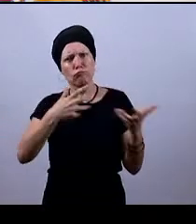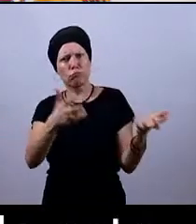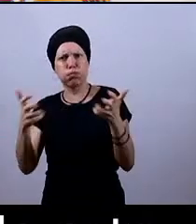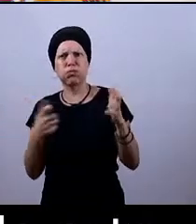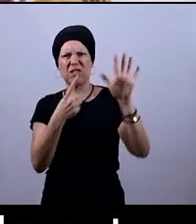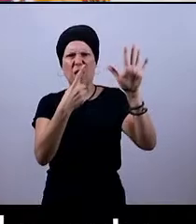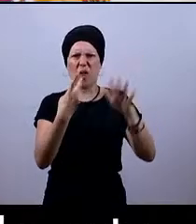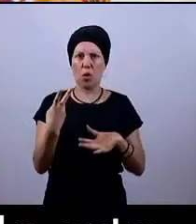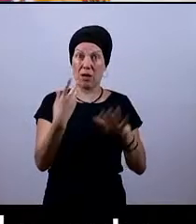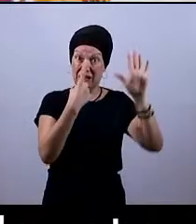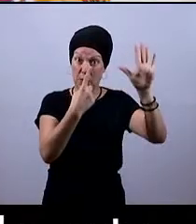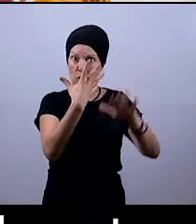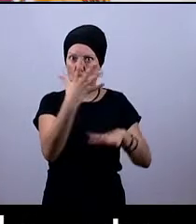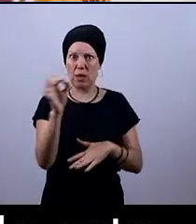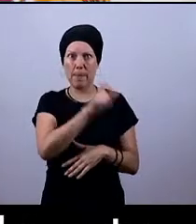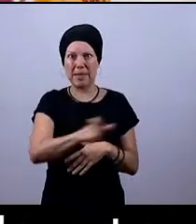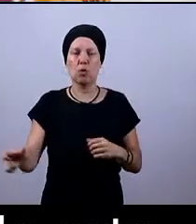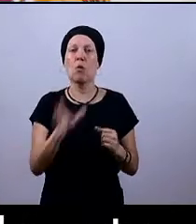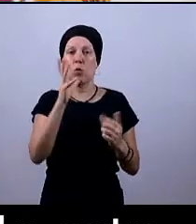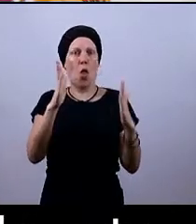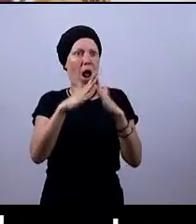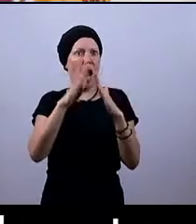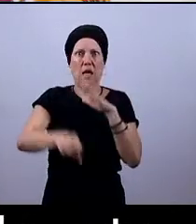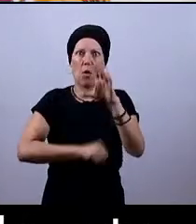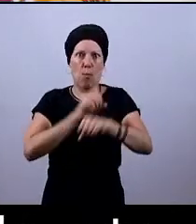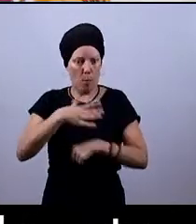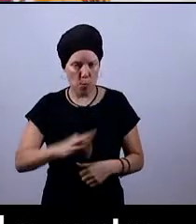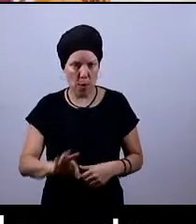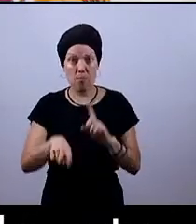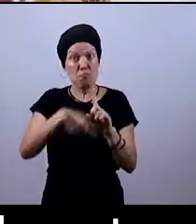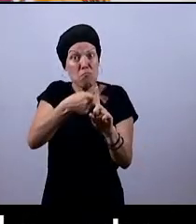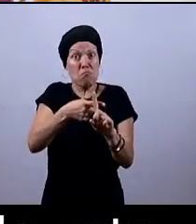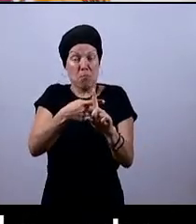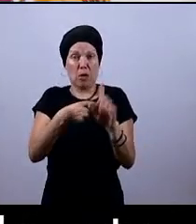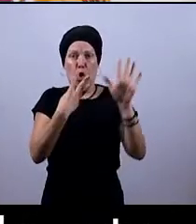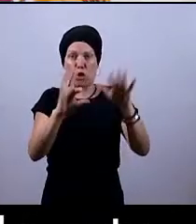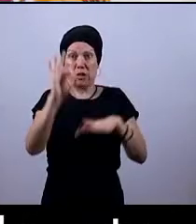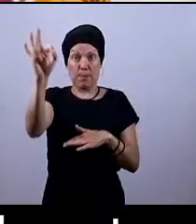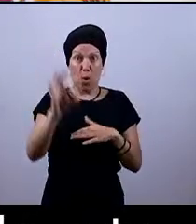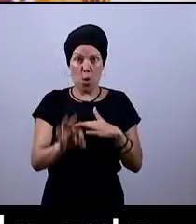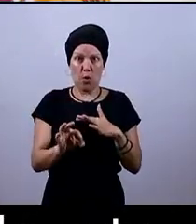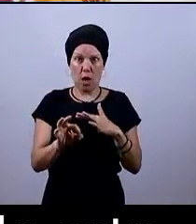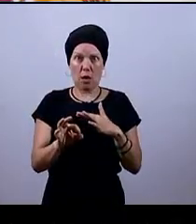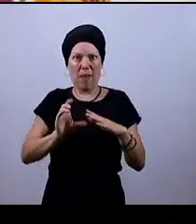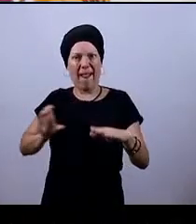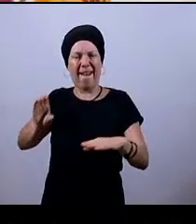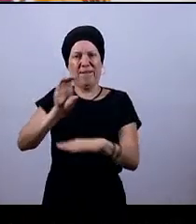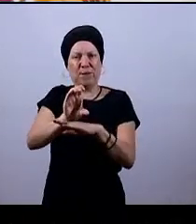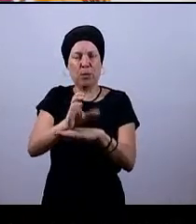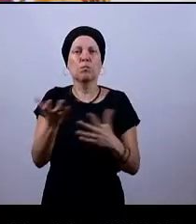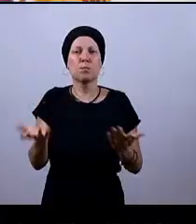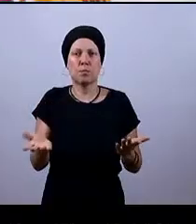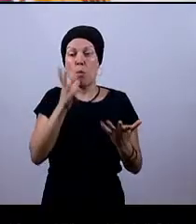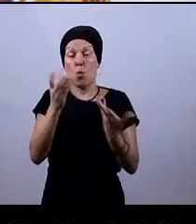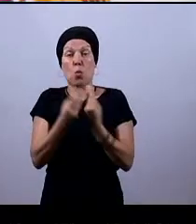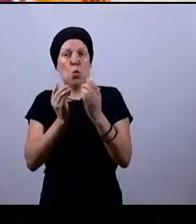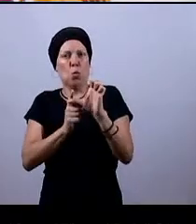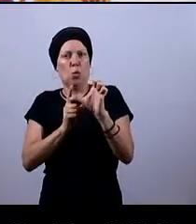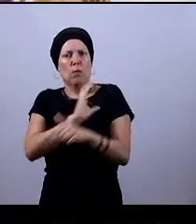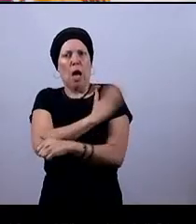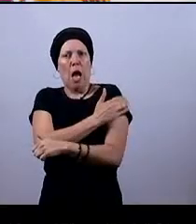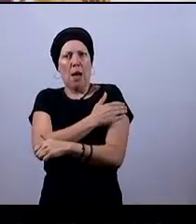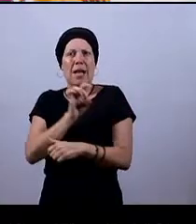la posibilidad de comprarse una vivienda sumando a ese 80% de financiación que la Junta avale